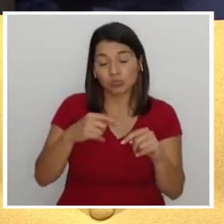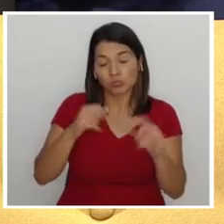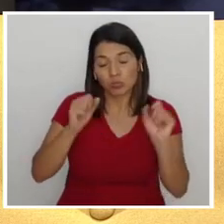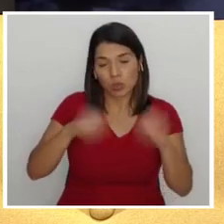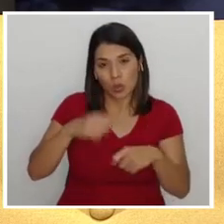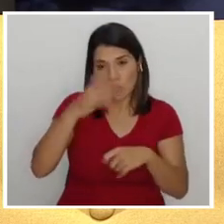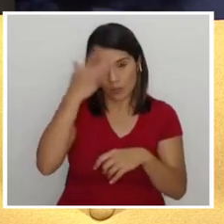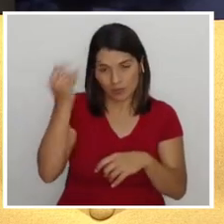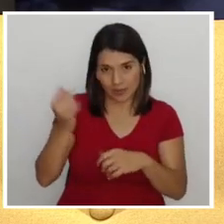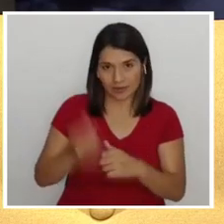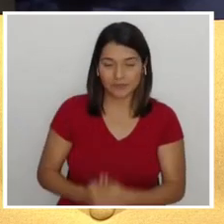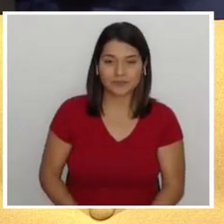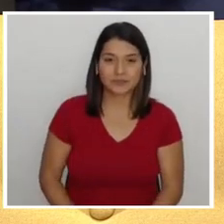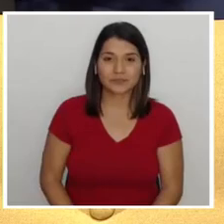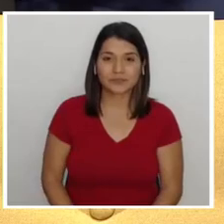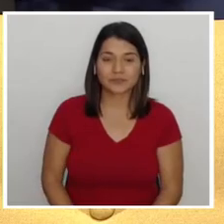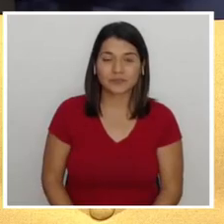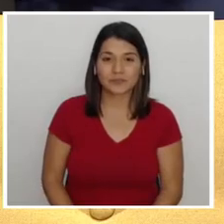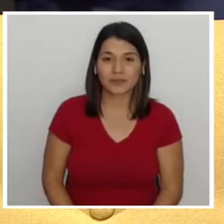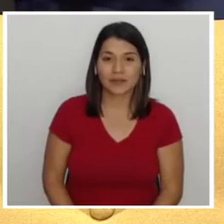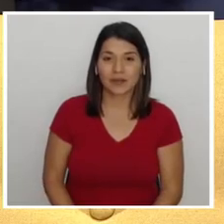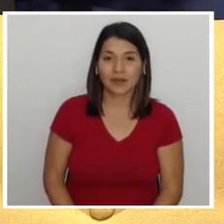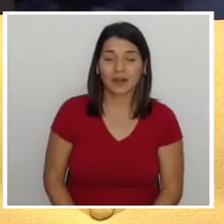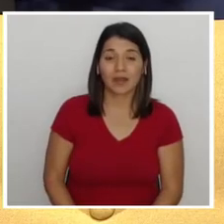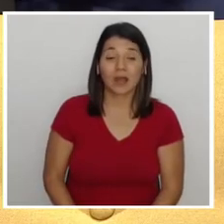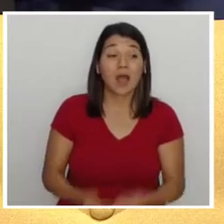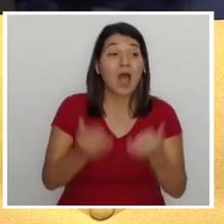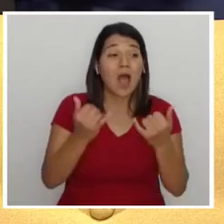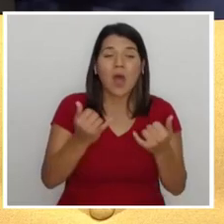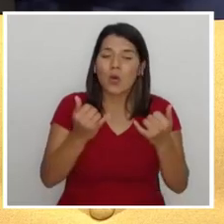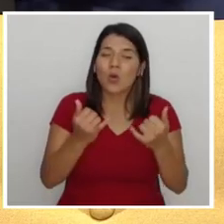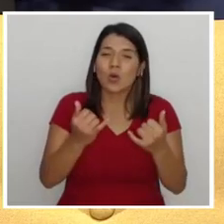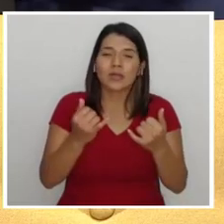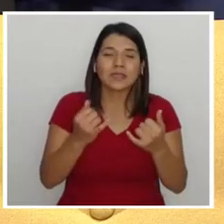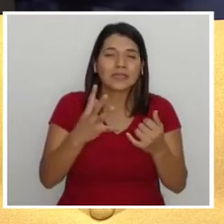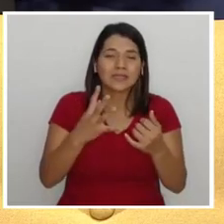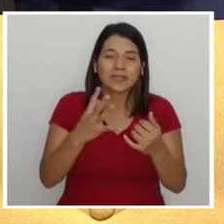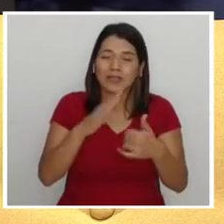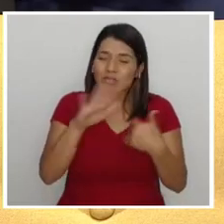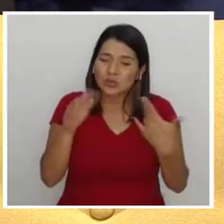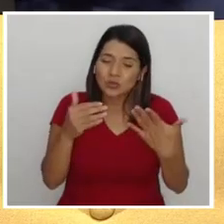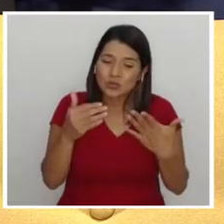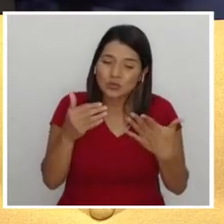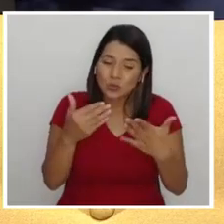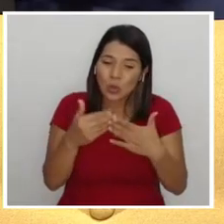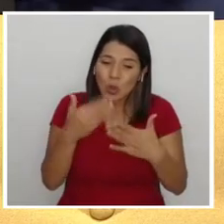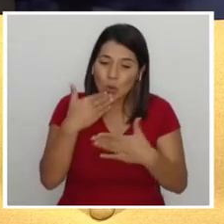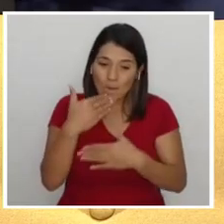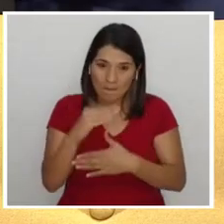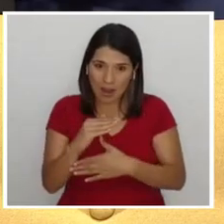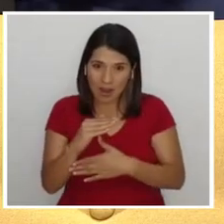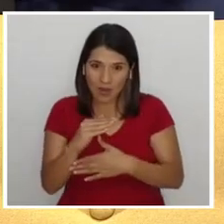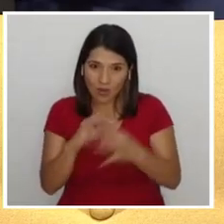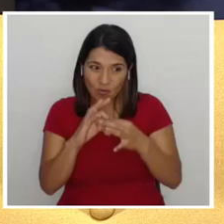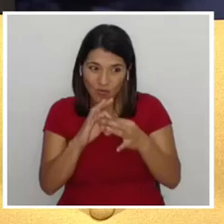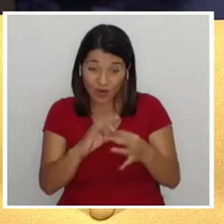Dentro de la tragedia, dentro de lo malo, lo negativo de estas cosas, es que a nosotros como rescatistas,